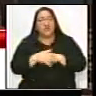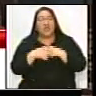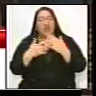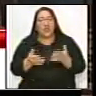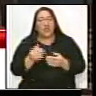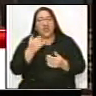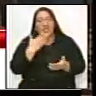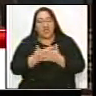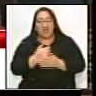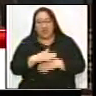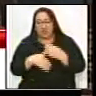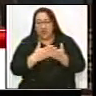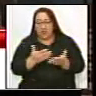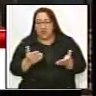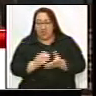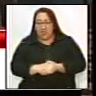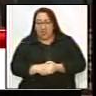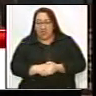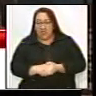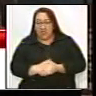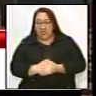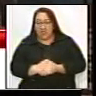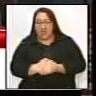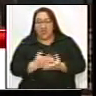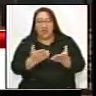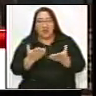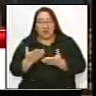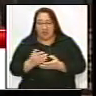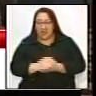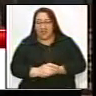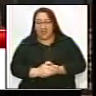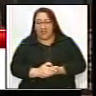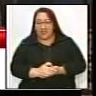Y gracias a todos ustedes y bienvenidos sean.